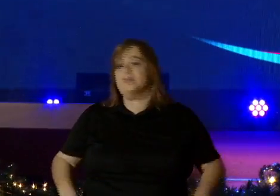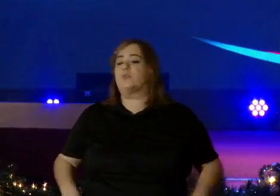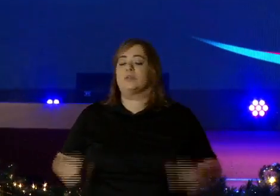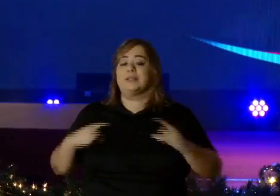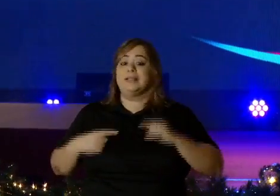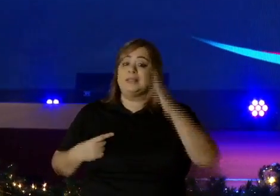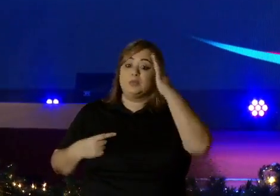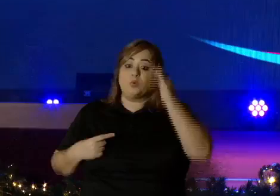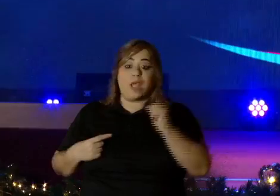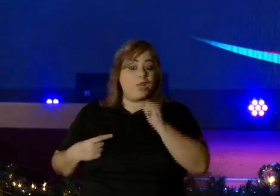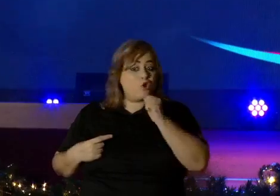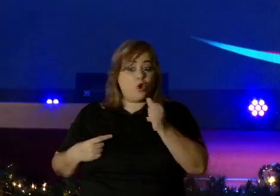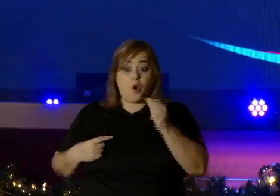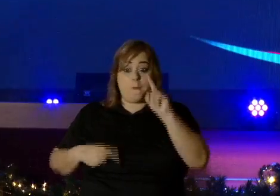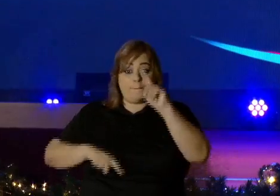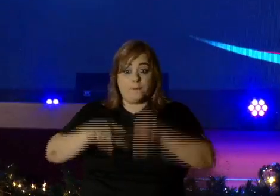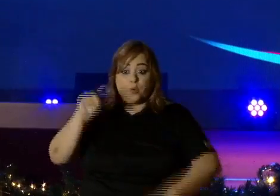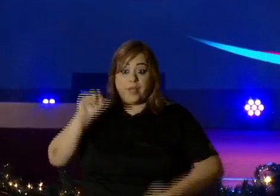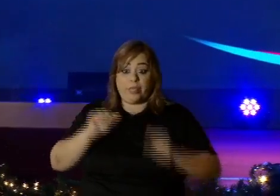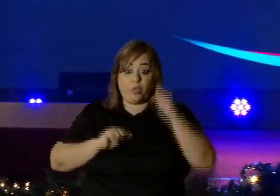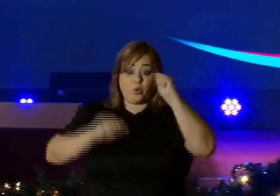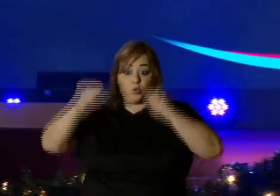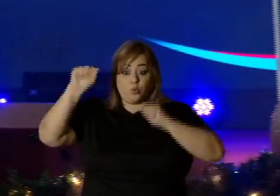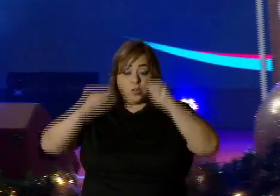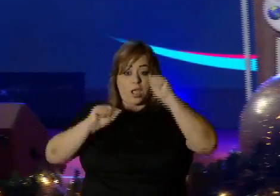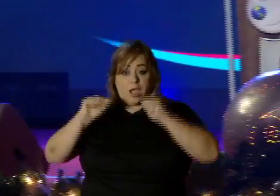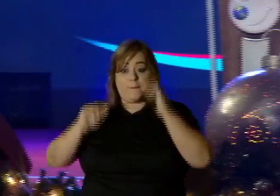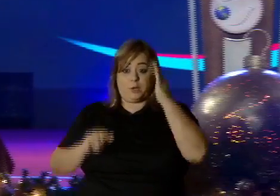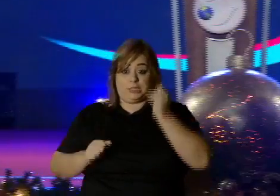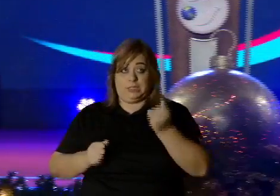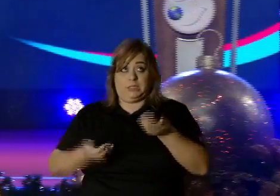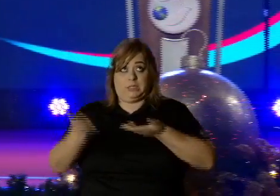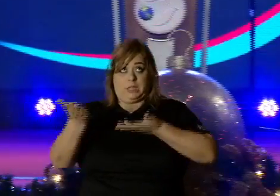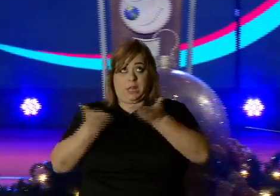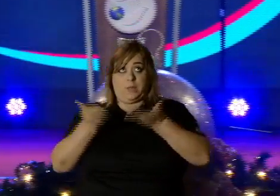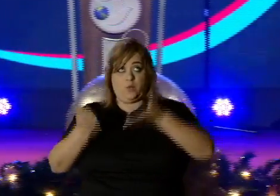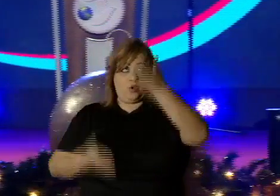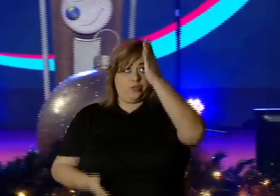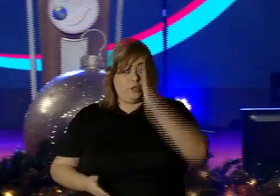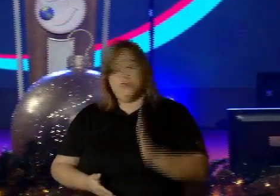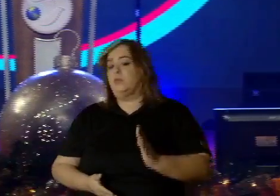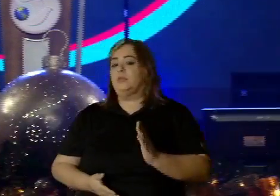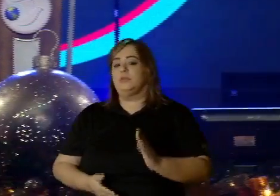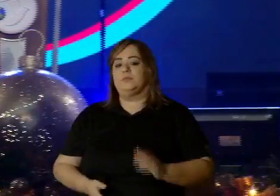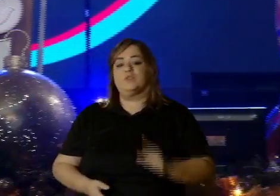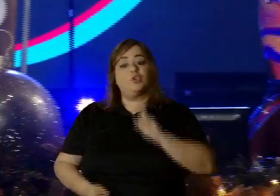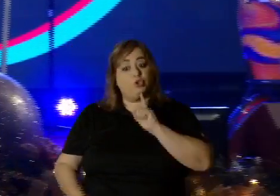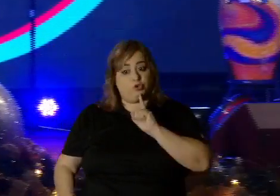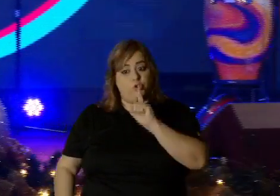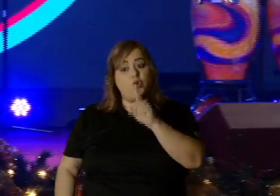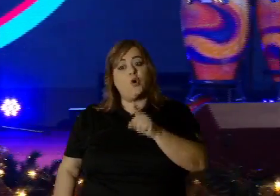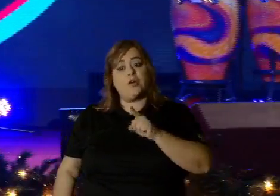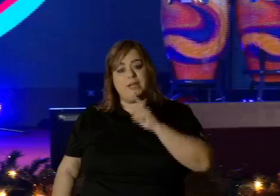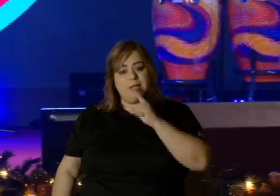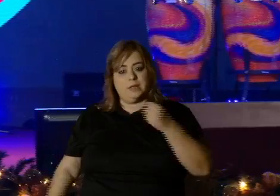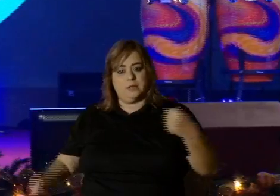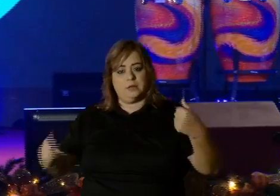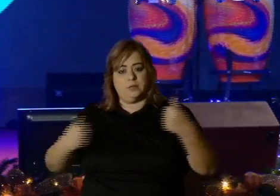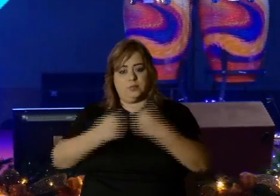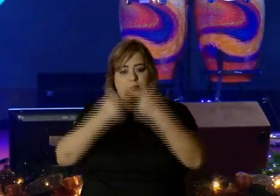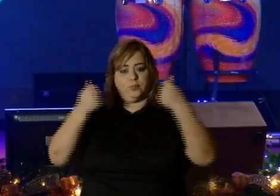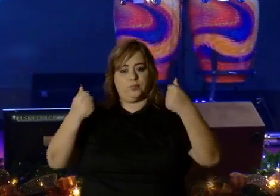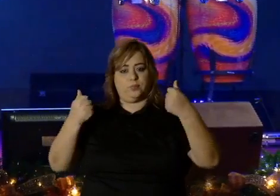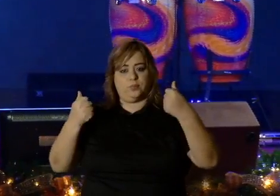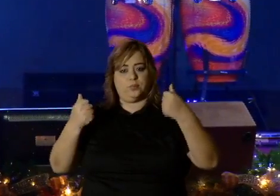dudar del Dios a quien yo le sirvo. Eso no me permite a mí dudar que Dios es real en tu accidente, que por poco te